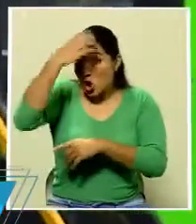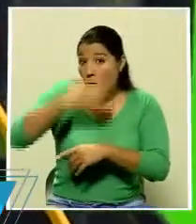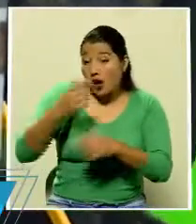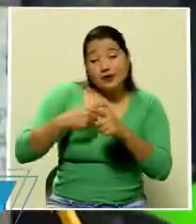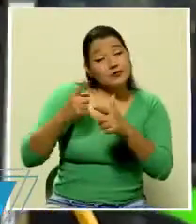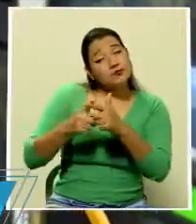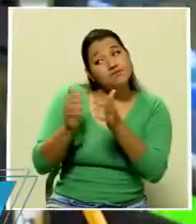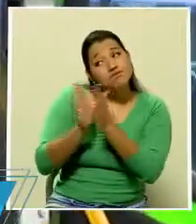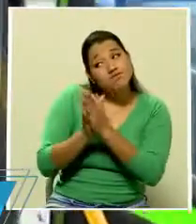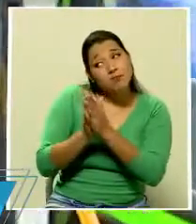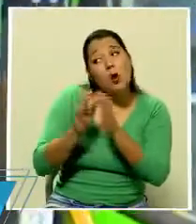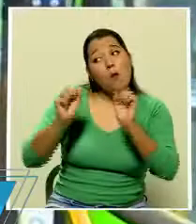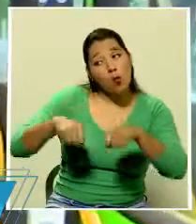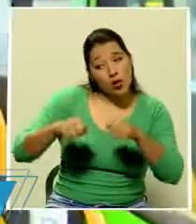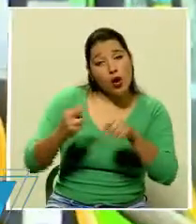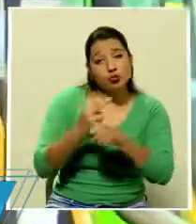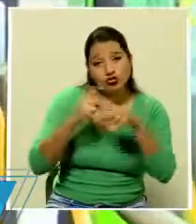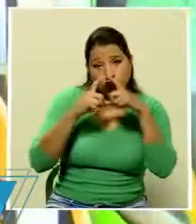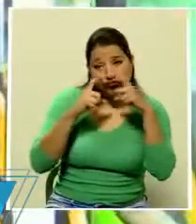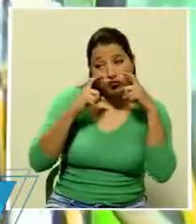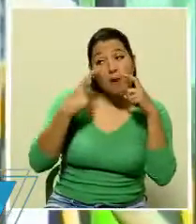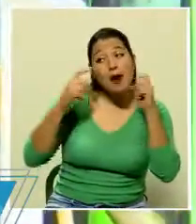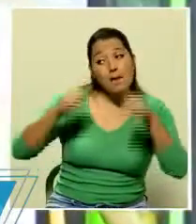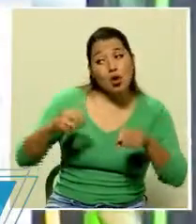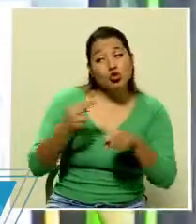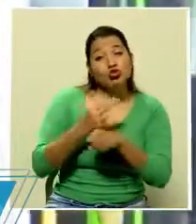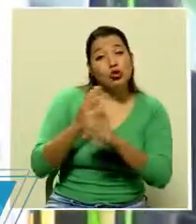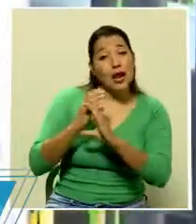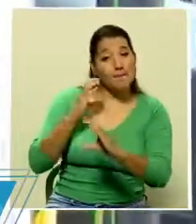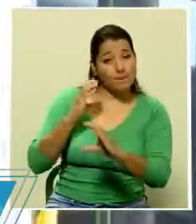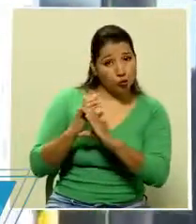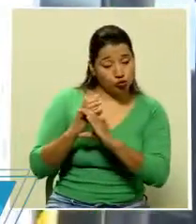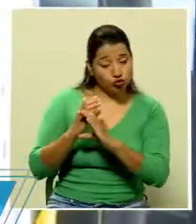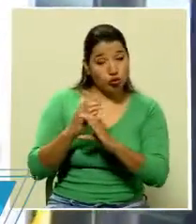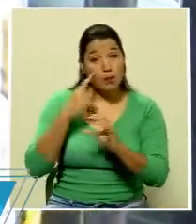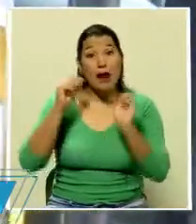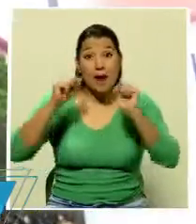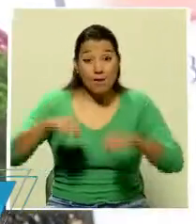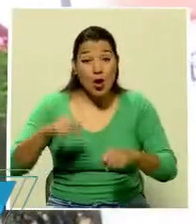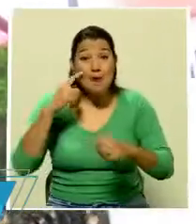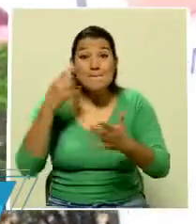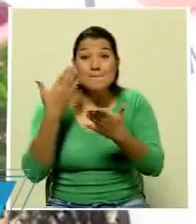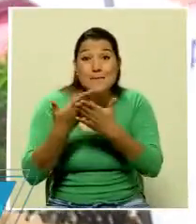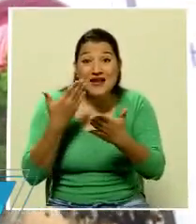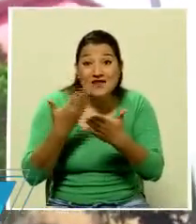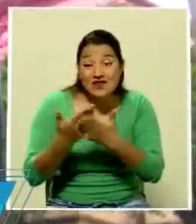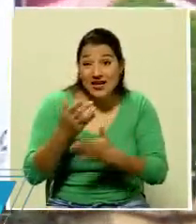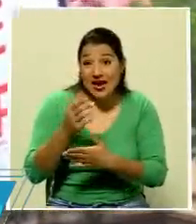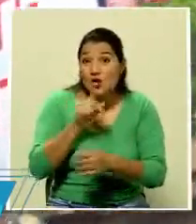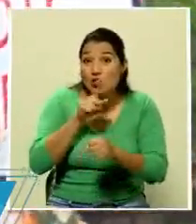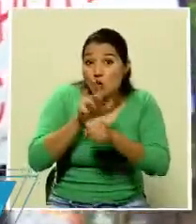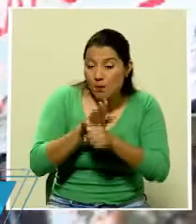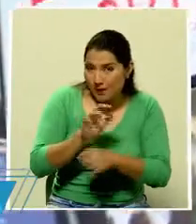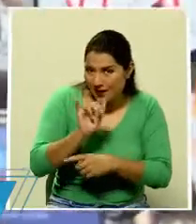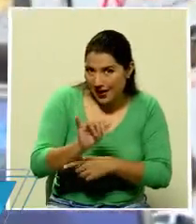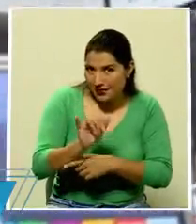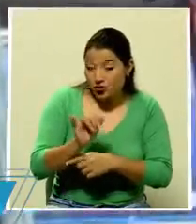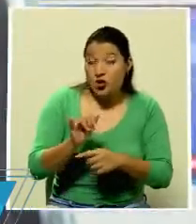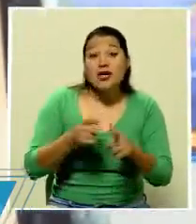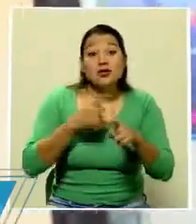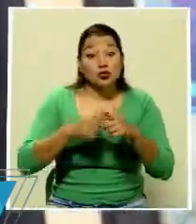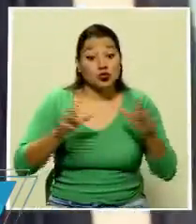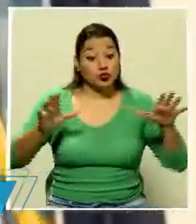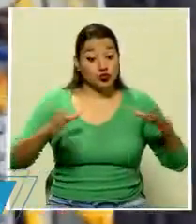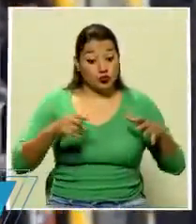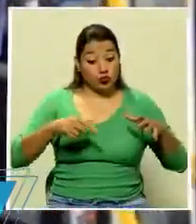la mascarilla para que puedan subir al autobús. Para verificar el cumplimiento de esta disposición, la Cámara Nacional